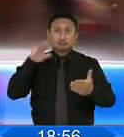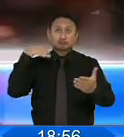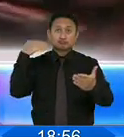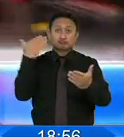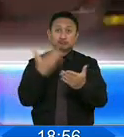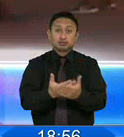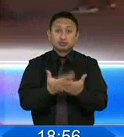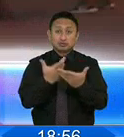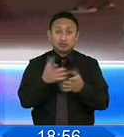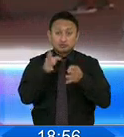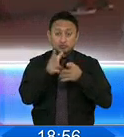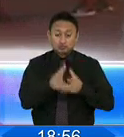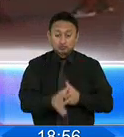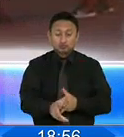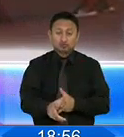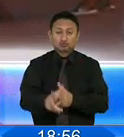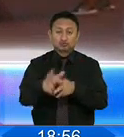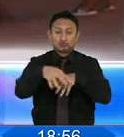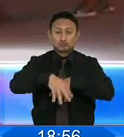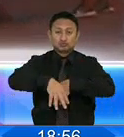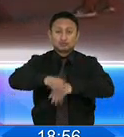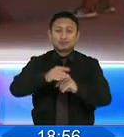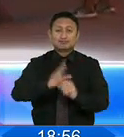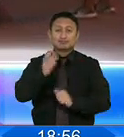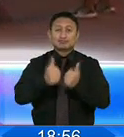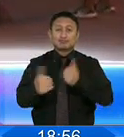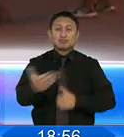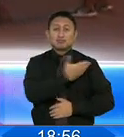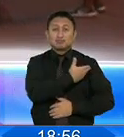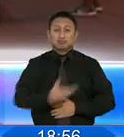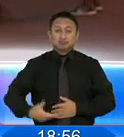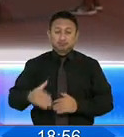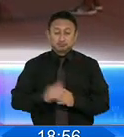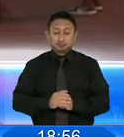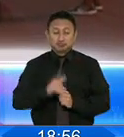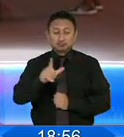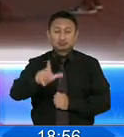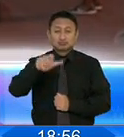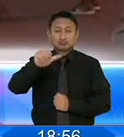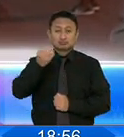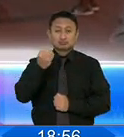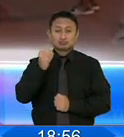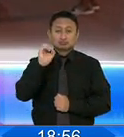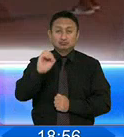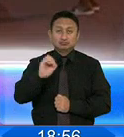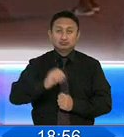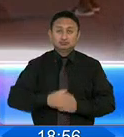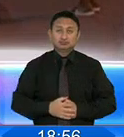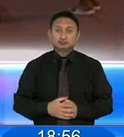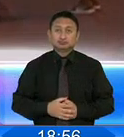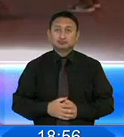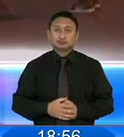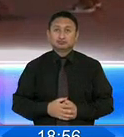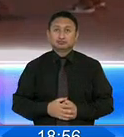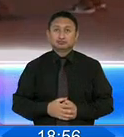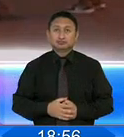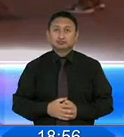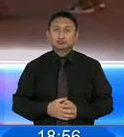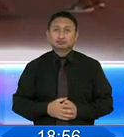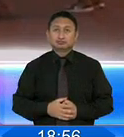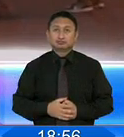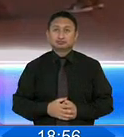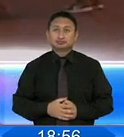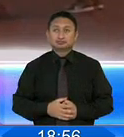de finalización de campaña electoral del candidato a la presidencia de la República por el movimiento Creando Oportunidades y también con la Alianza Partido